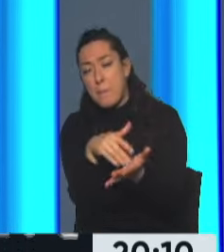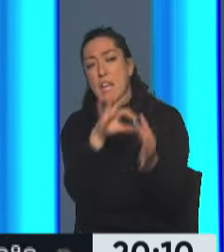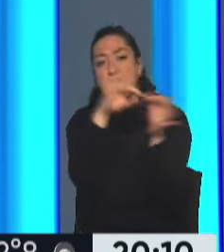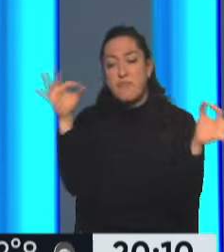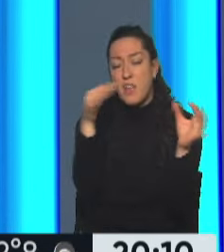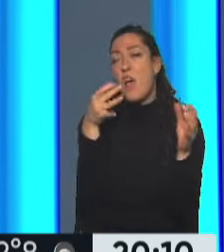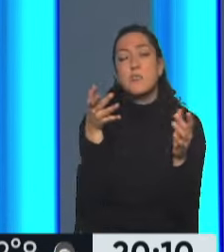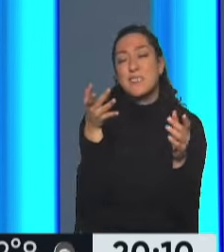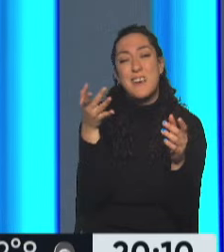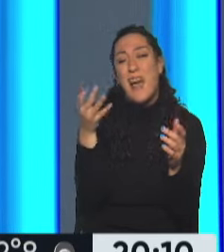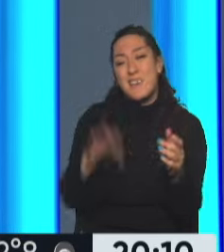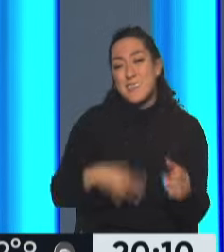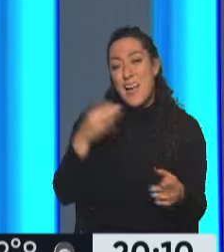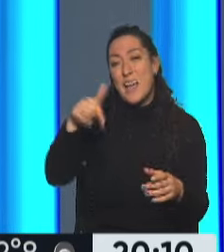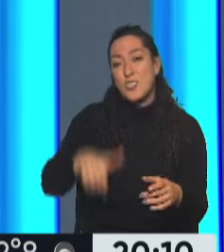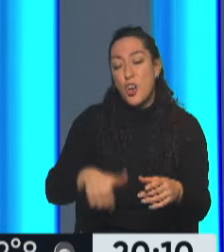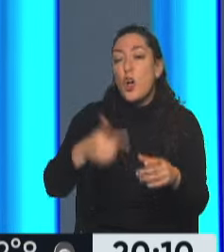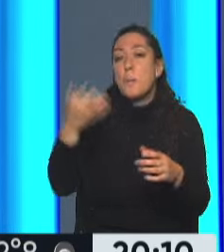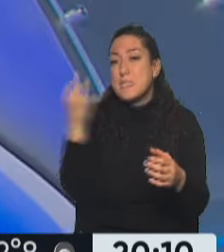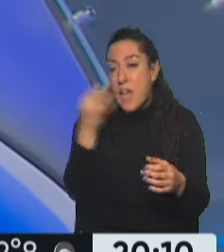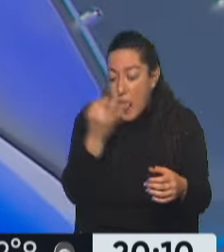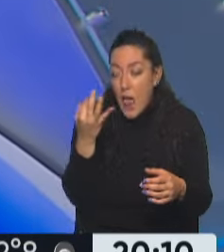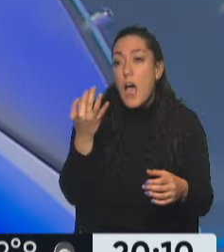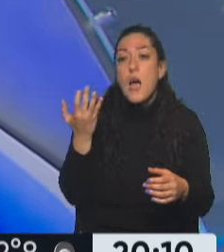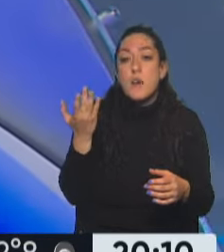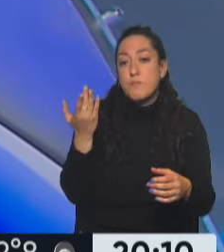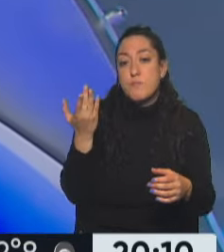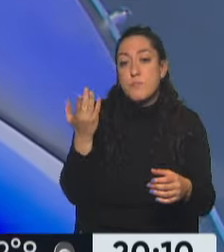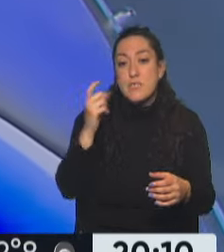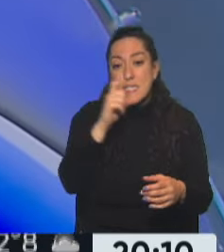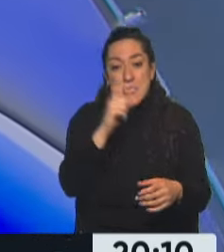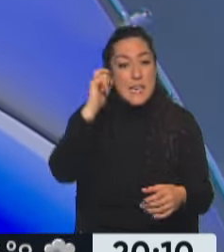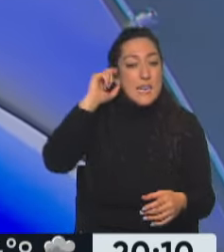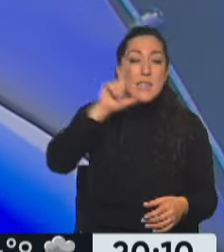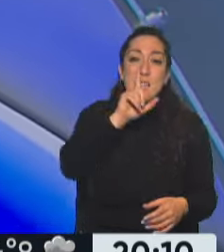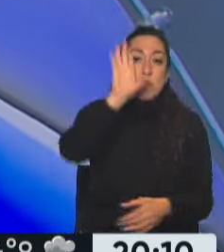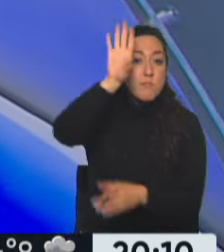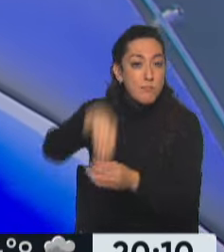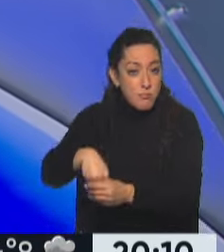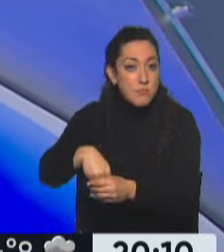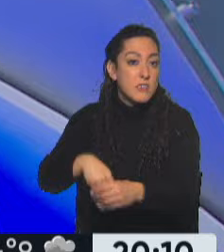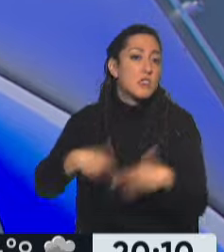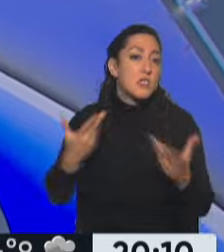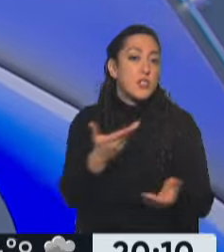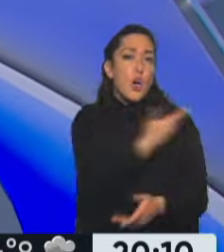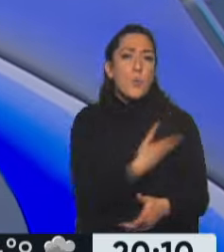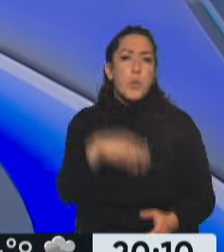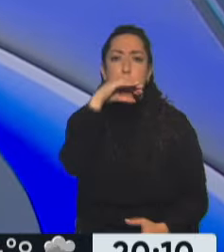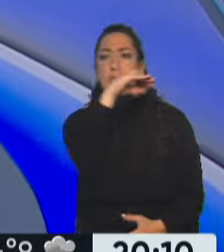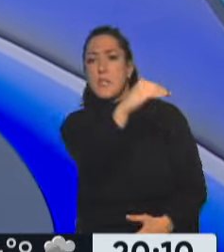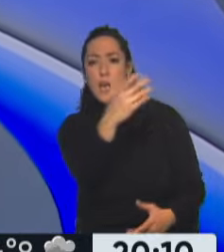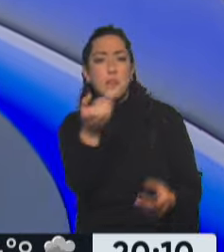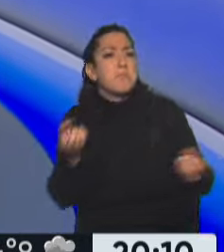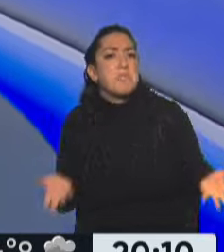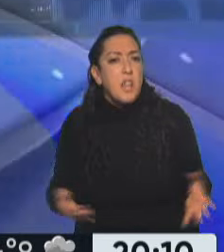cada año, pero este año tiene la particularidad que se suma la CGT. ¿Cuál fue el mensaje para el gobierno? ¿Cómo lo recibió el